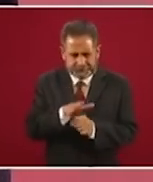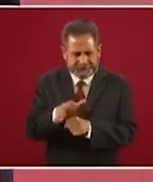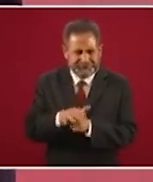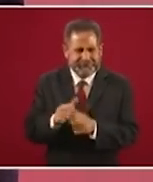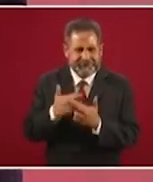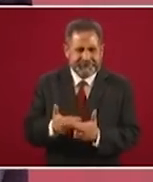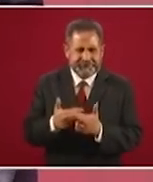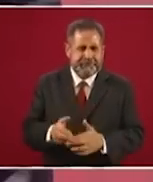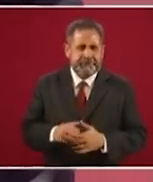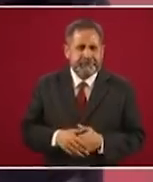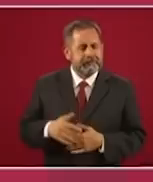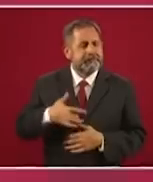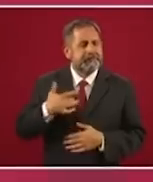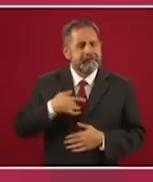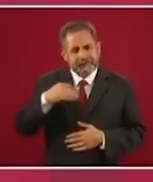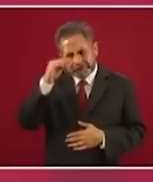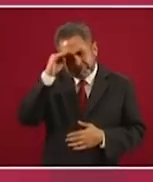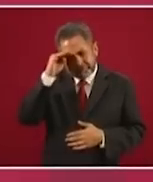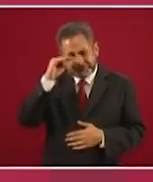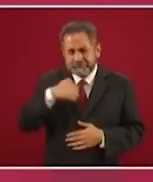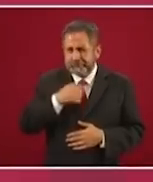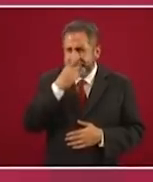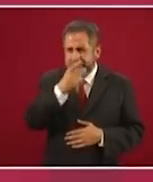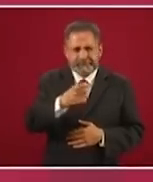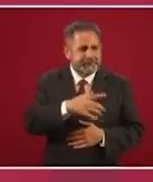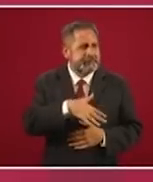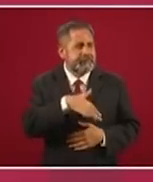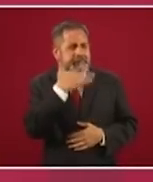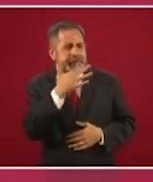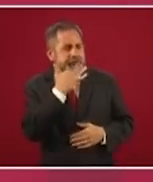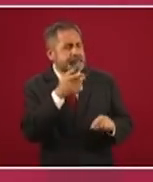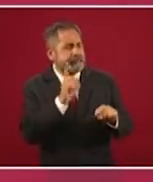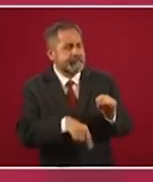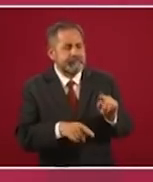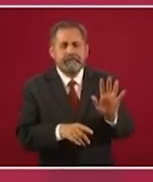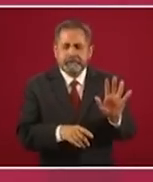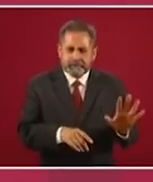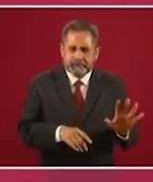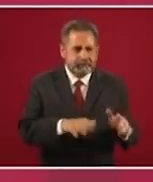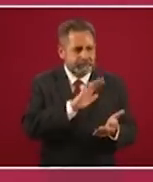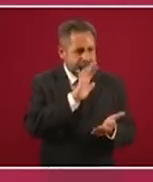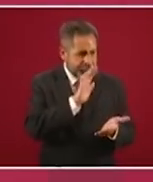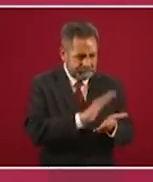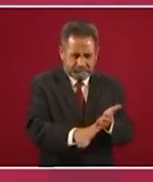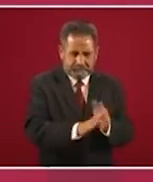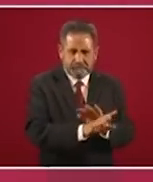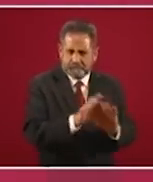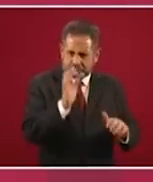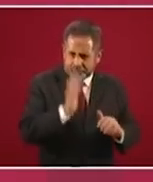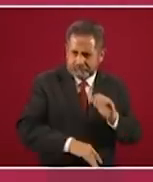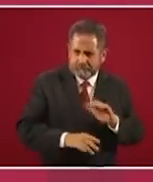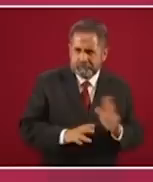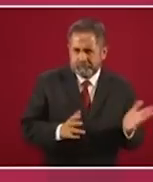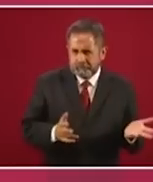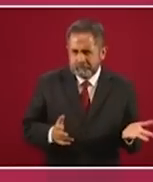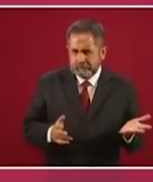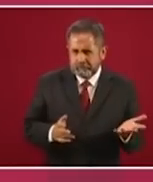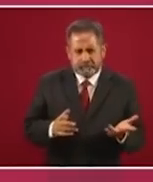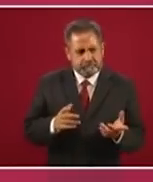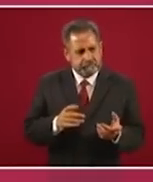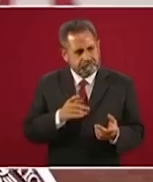suficientes. Yo siempre he sostenido que la corrupción no solo hay que acabarla por razones de índole